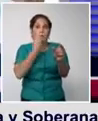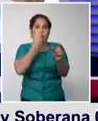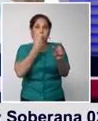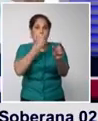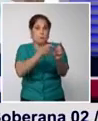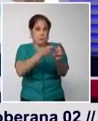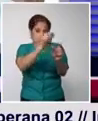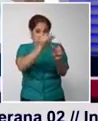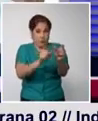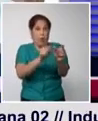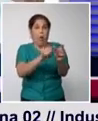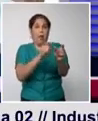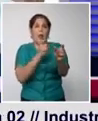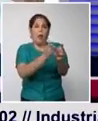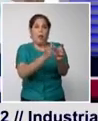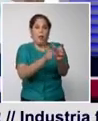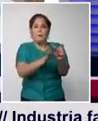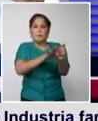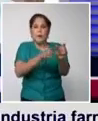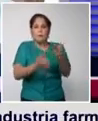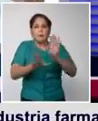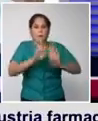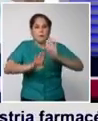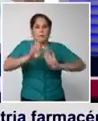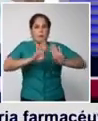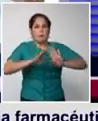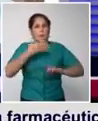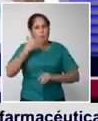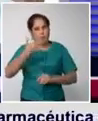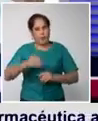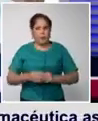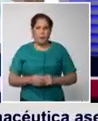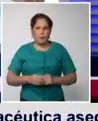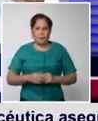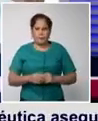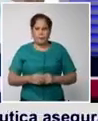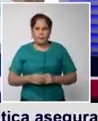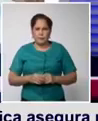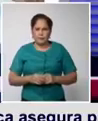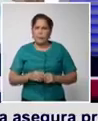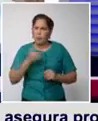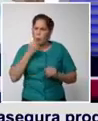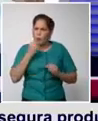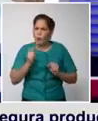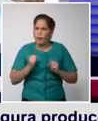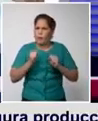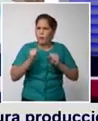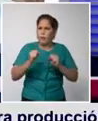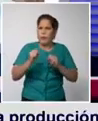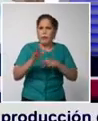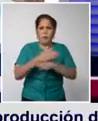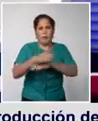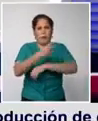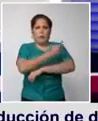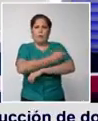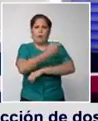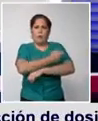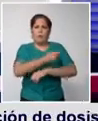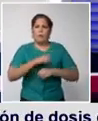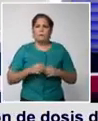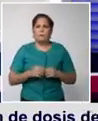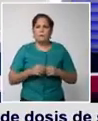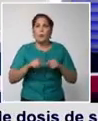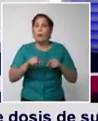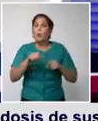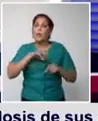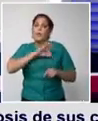vacunas recombinantes tienen la bondad de que se pueden utilizar como dosis de refuerzo de cualquier vacuna. ¿Se encuentran satisfechos